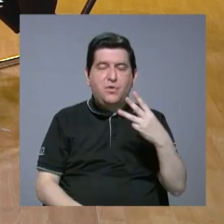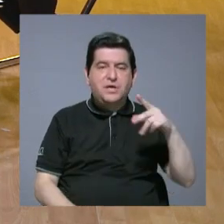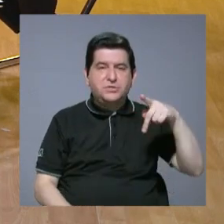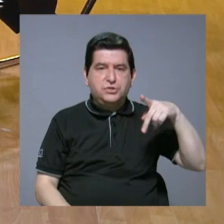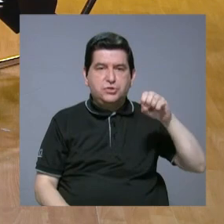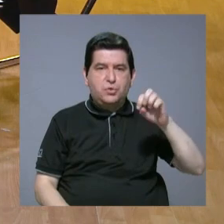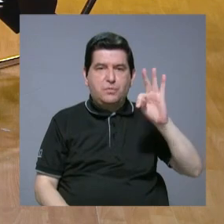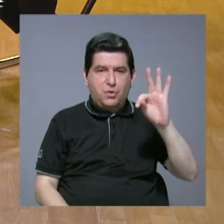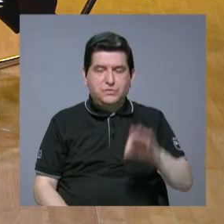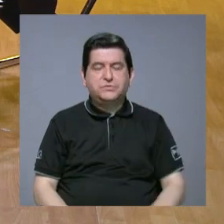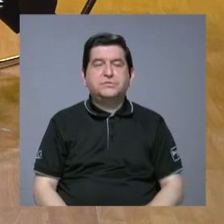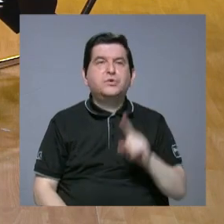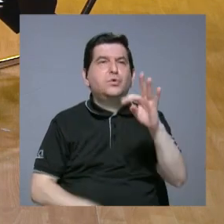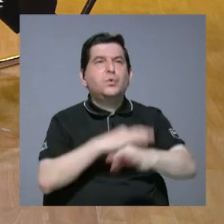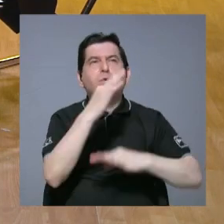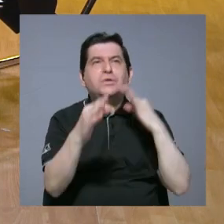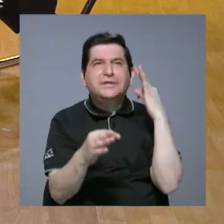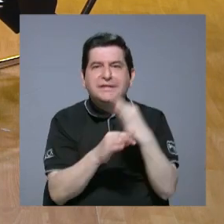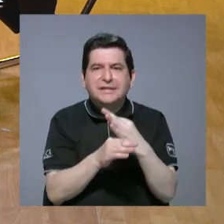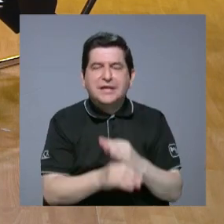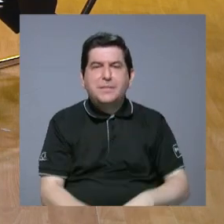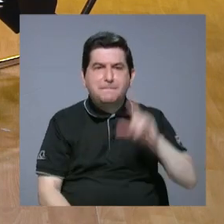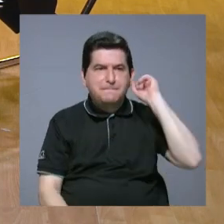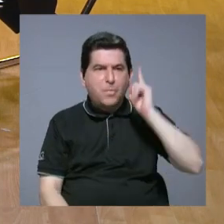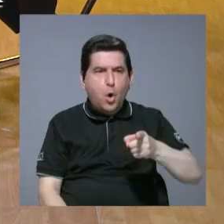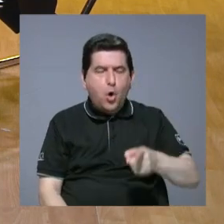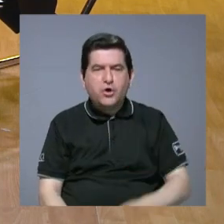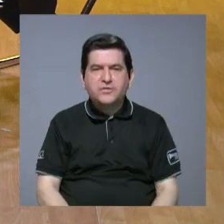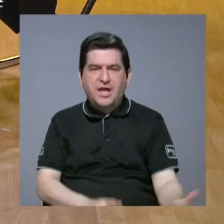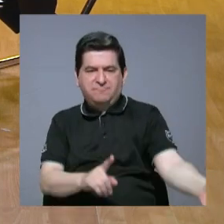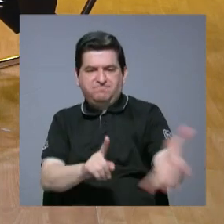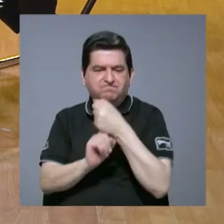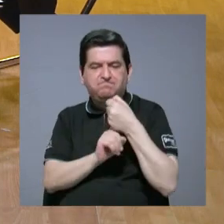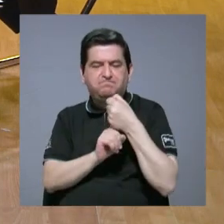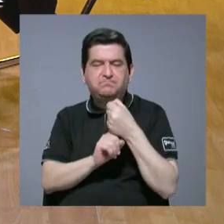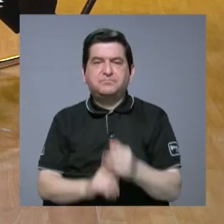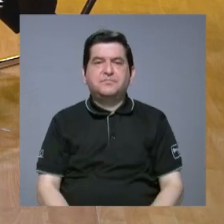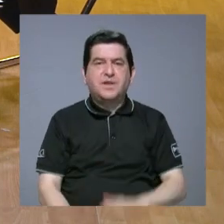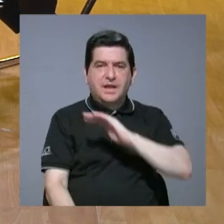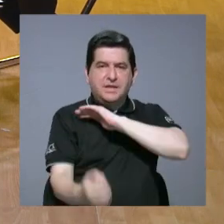hubo una especie de orden requisitoria